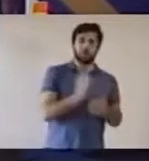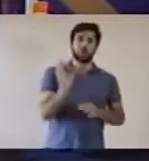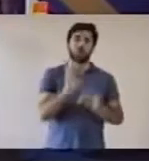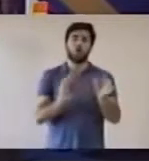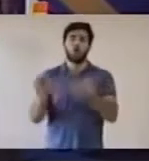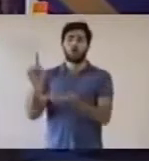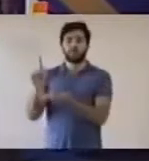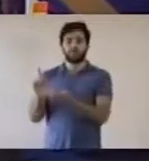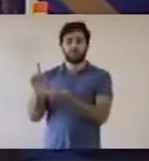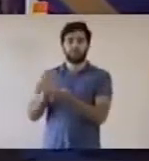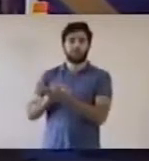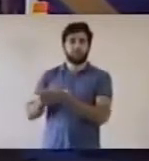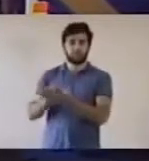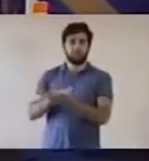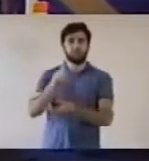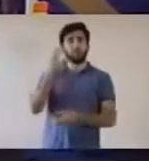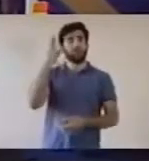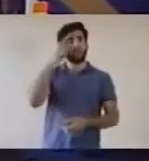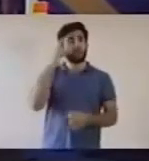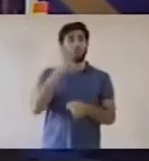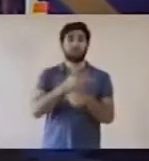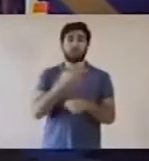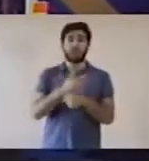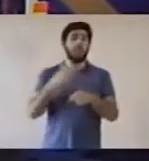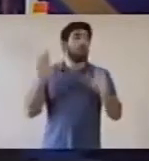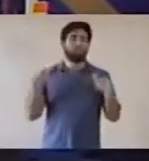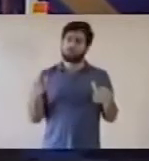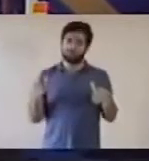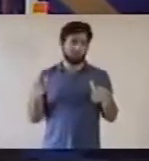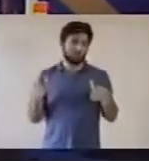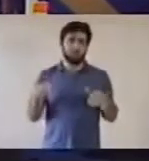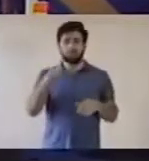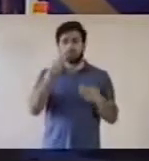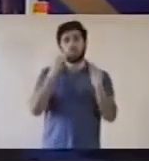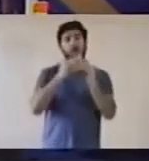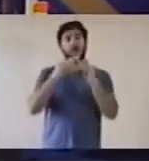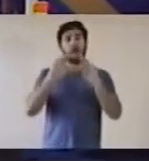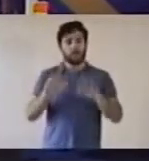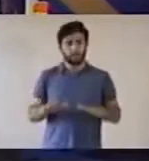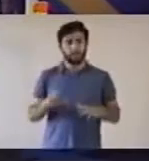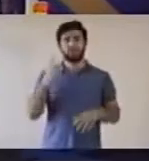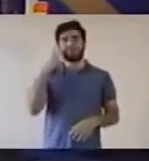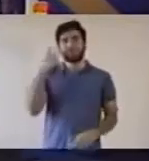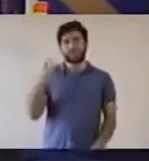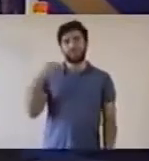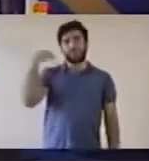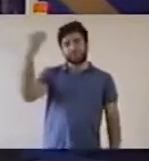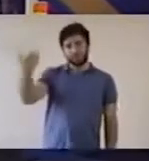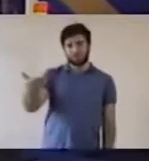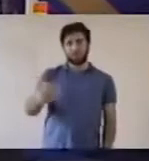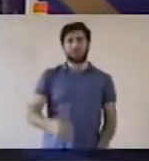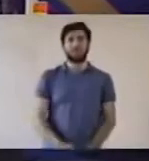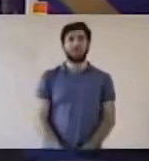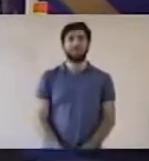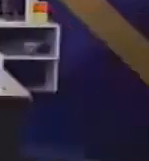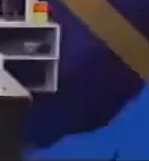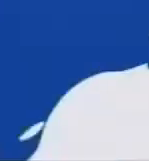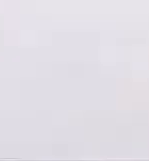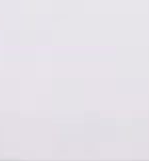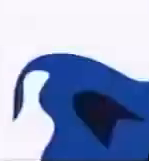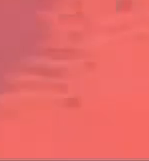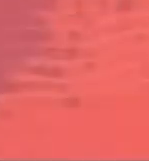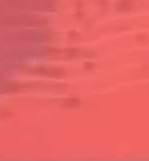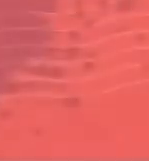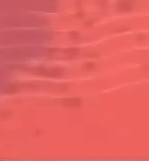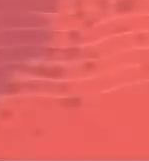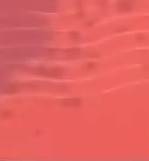utilizar tu jabón gel. Recuerda que Guatemala no se detiene, quédate en casa y nos vemos hasta la próxima.